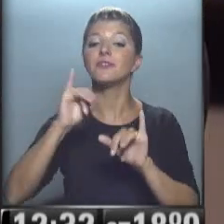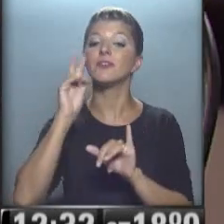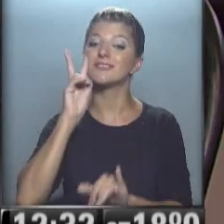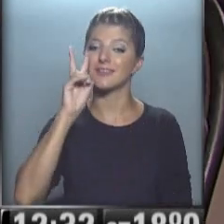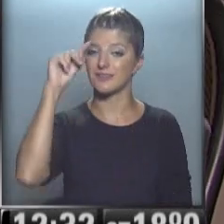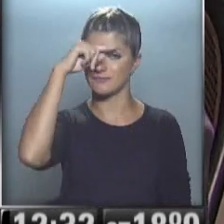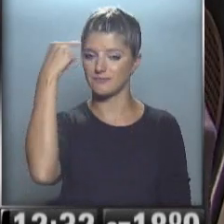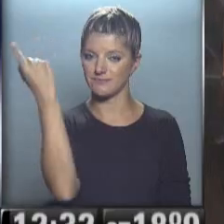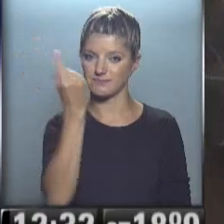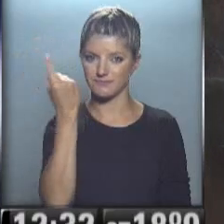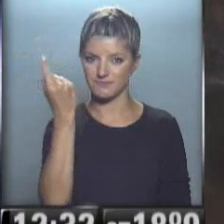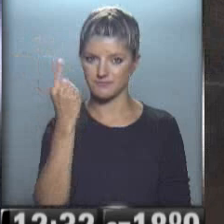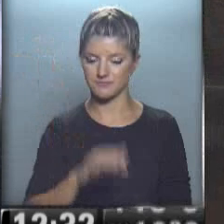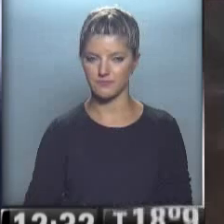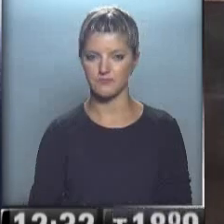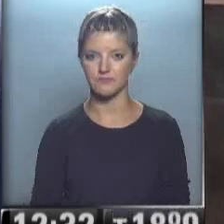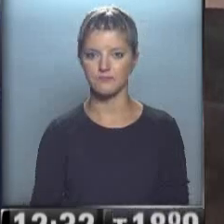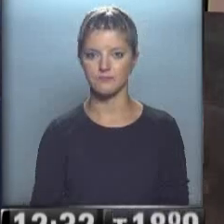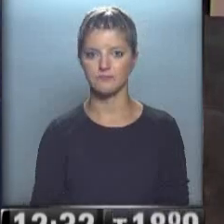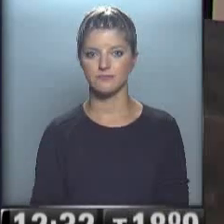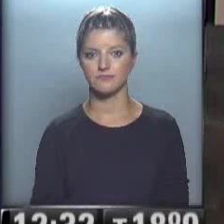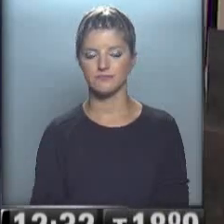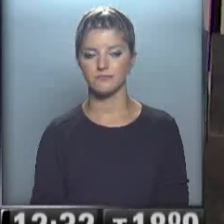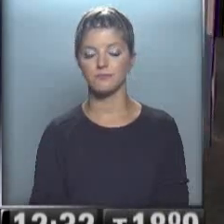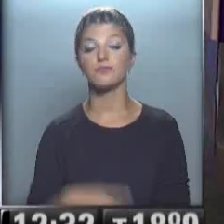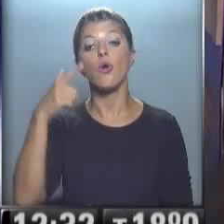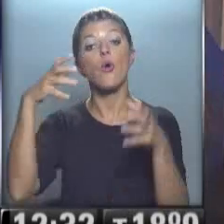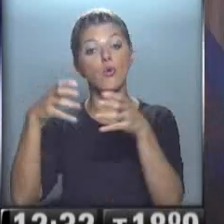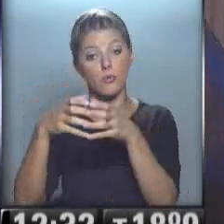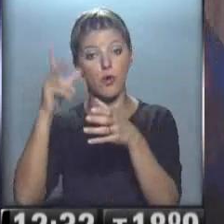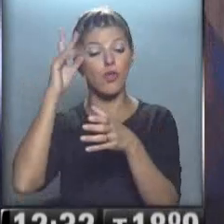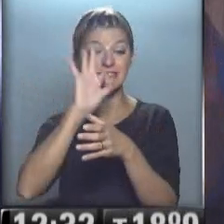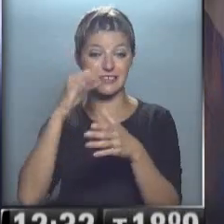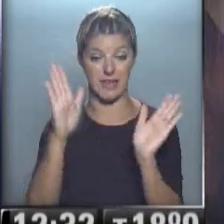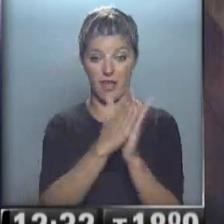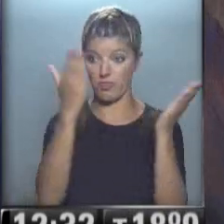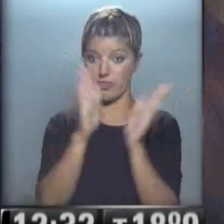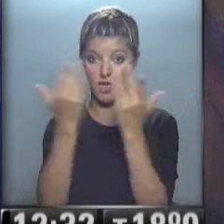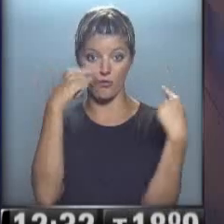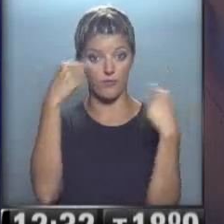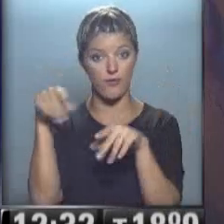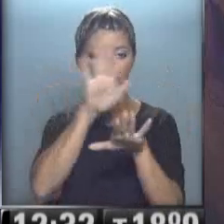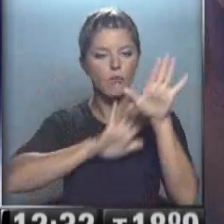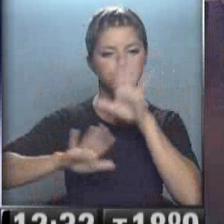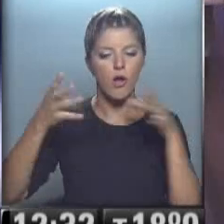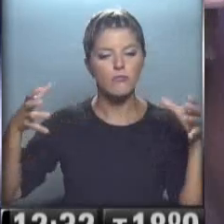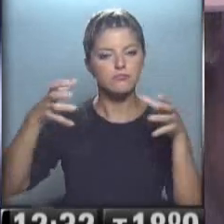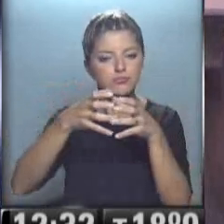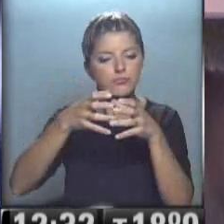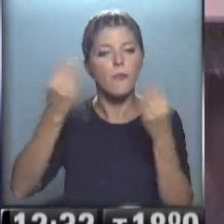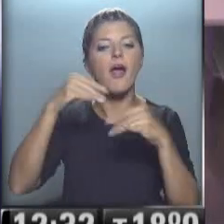7 internacional un grupo de 80 diarios se organizó para llevar adelante una